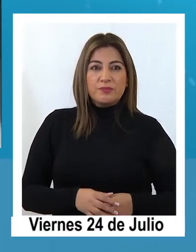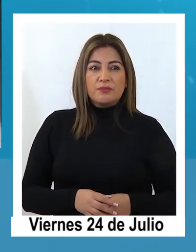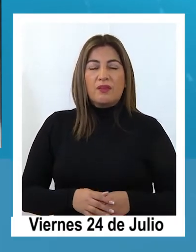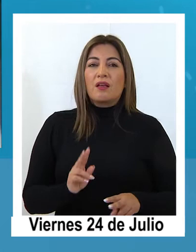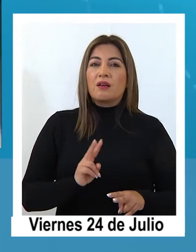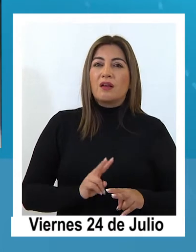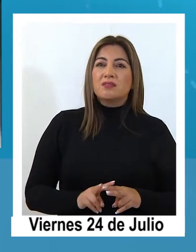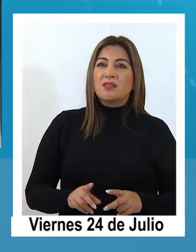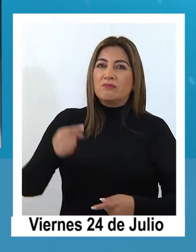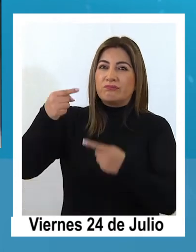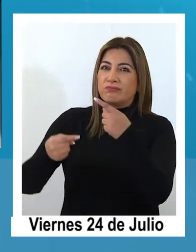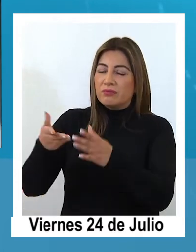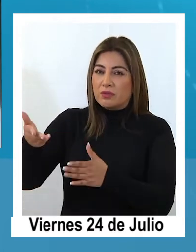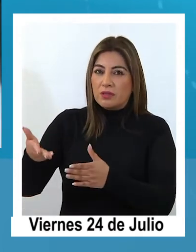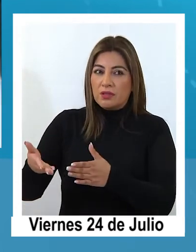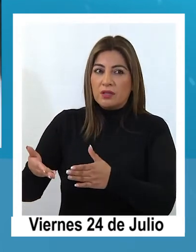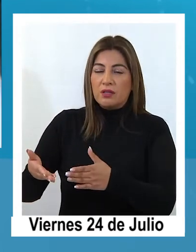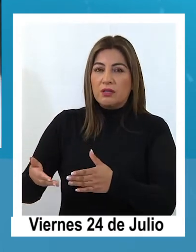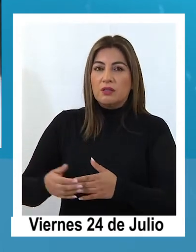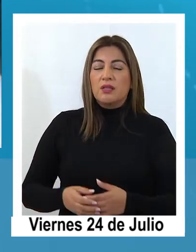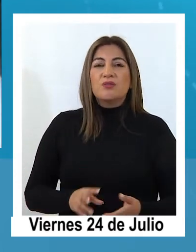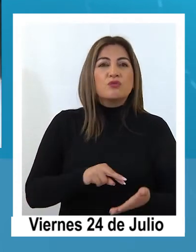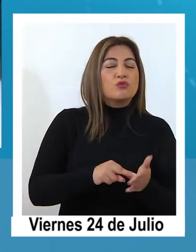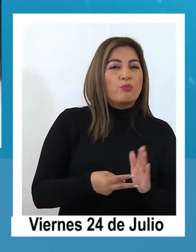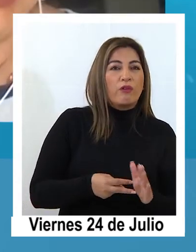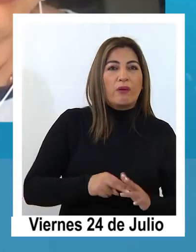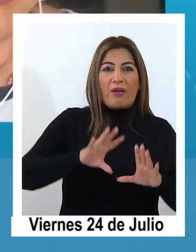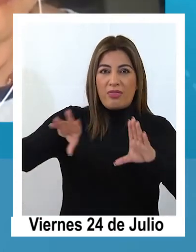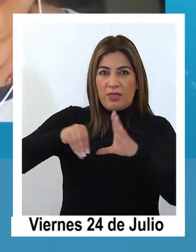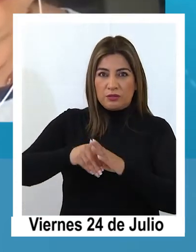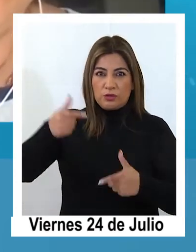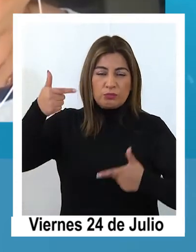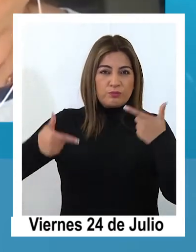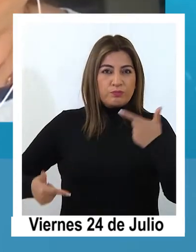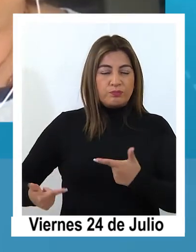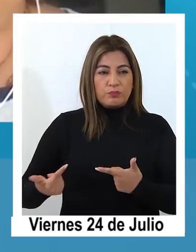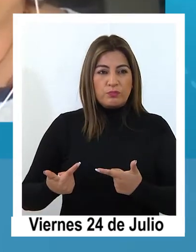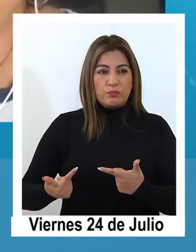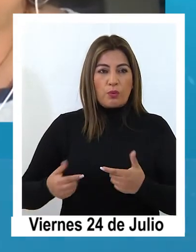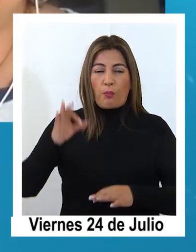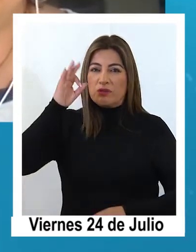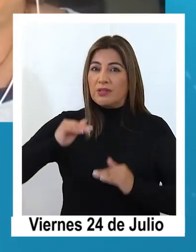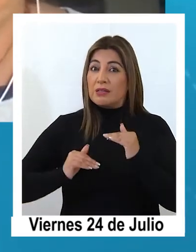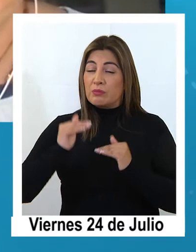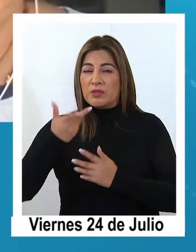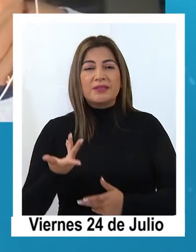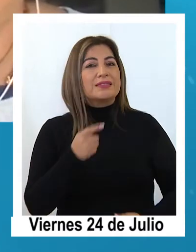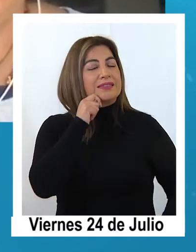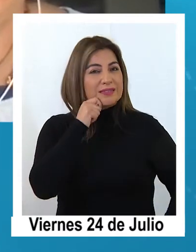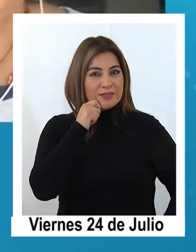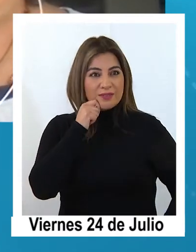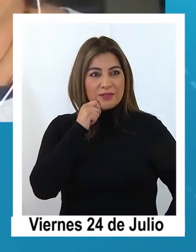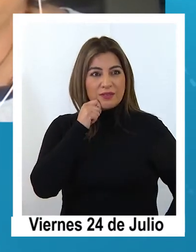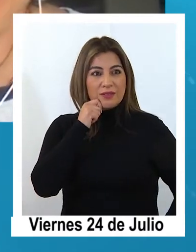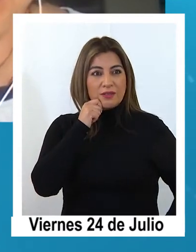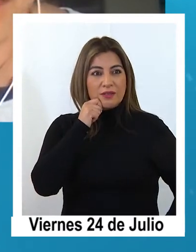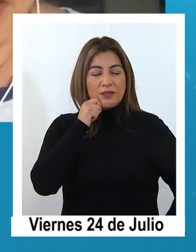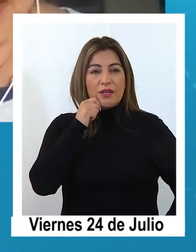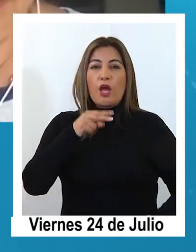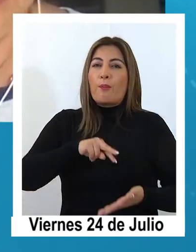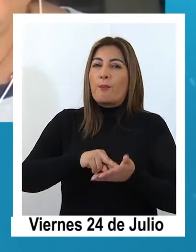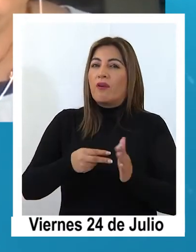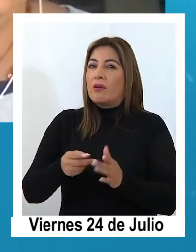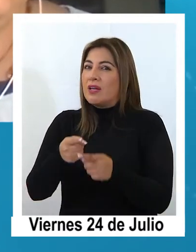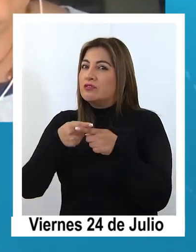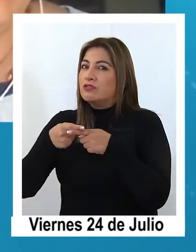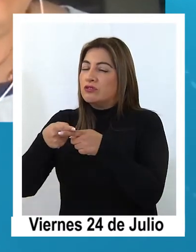puede interferir todo esto? Y es una variable que en política tiene una incidencia muy alta y tiene que ver con el conflicto social.